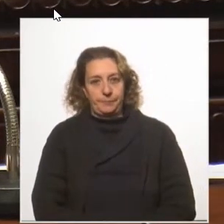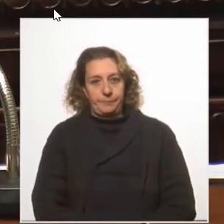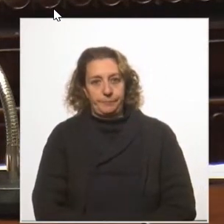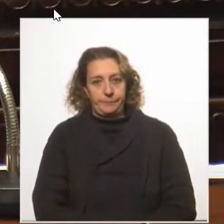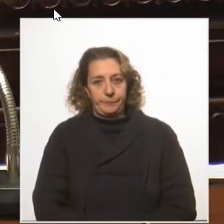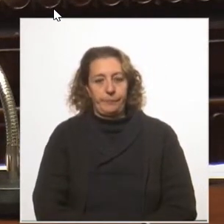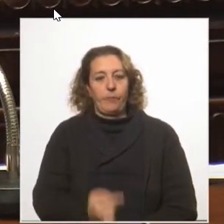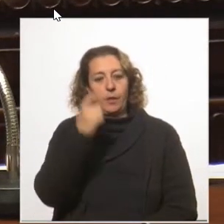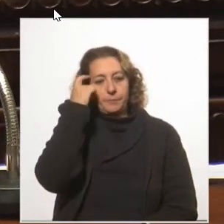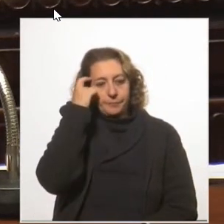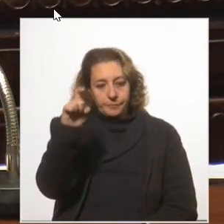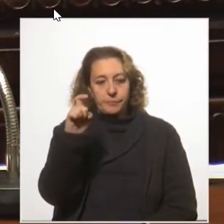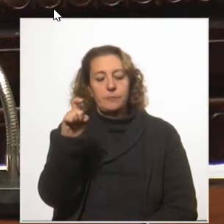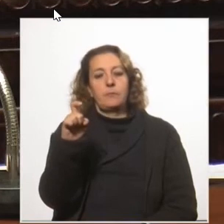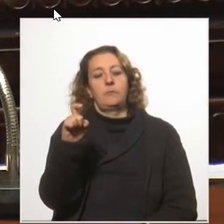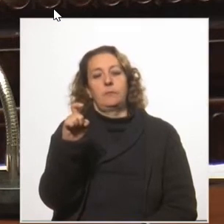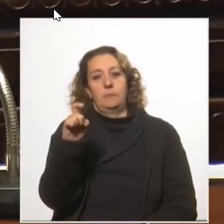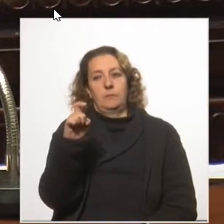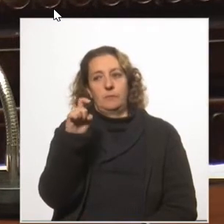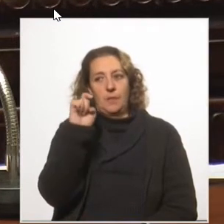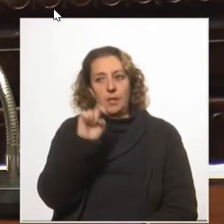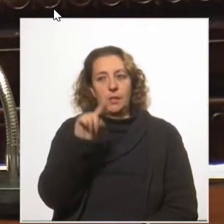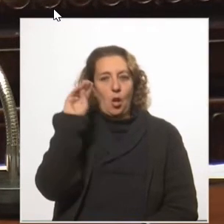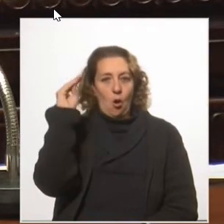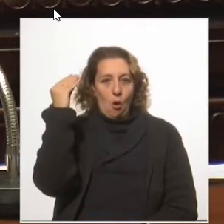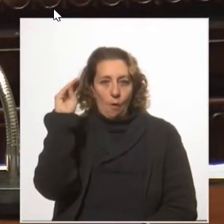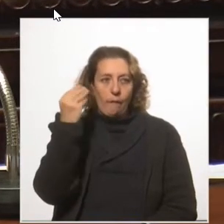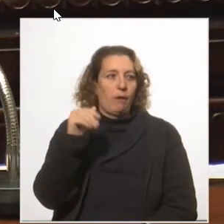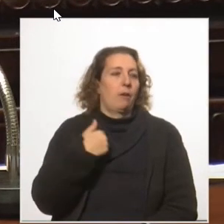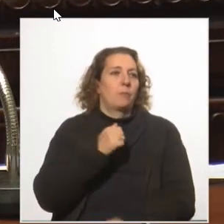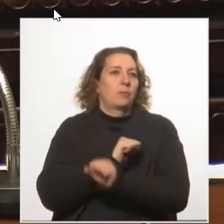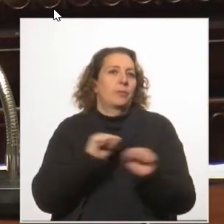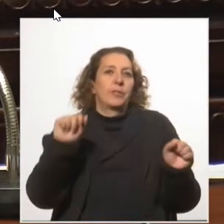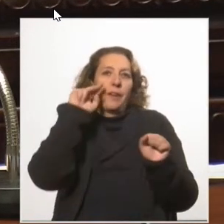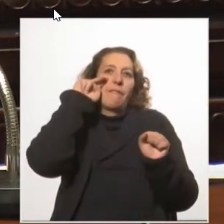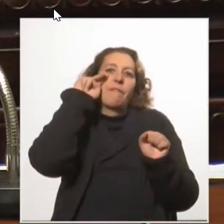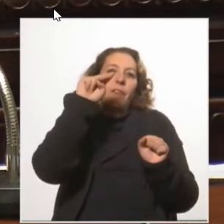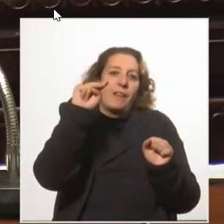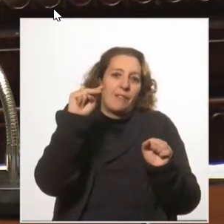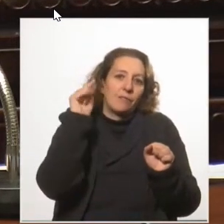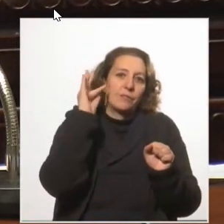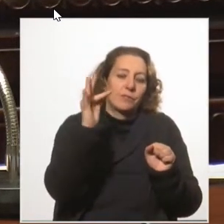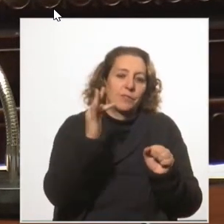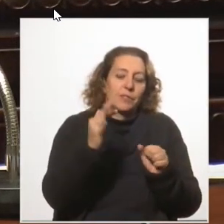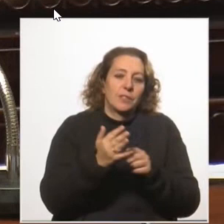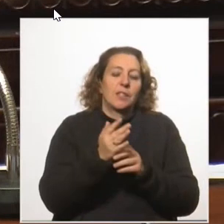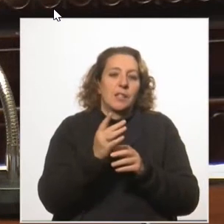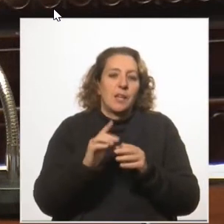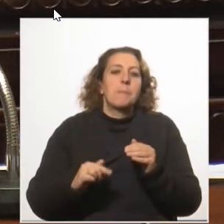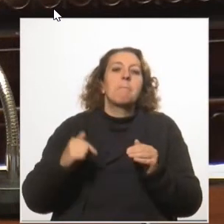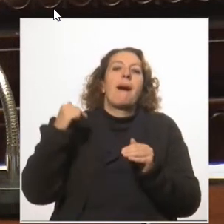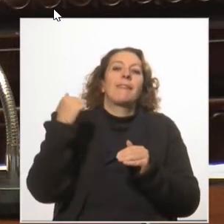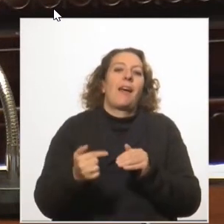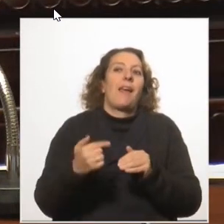ideas frescas de este joven visionario, que mañana cumpliría 150